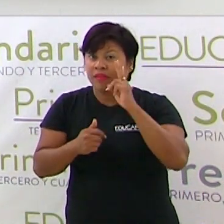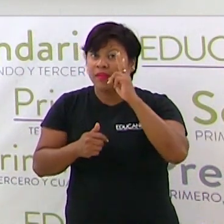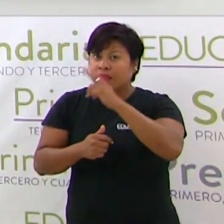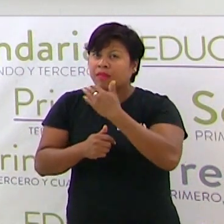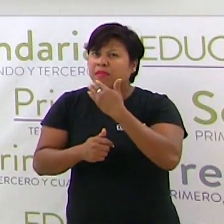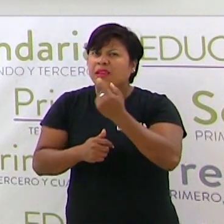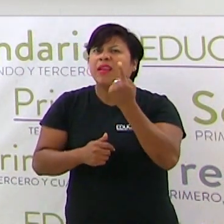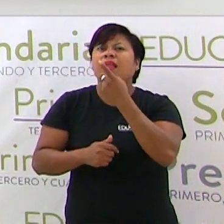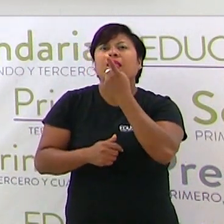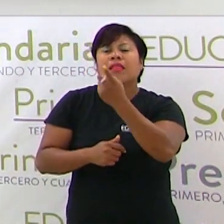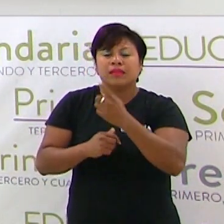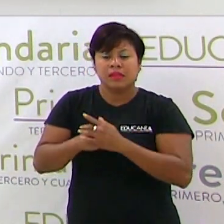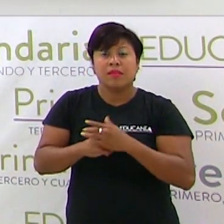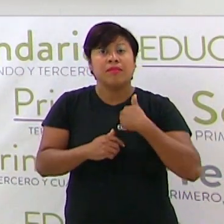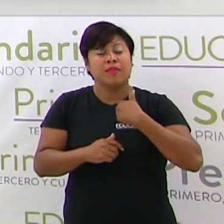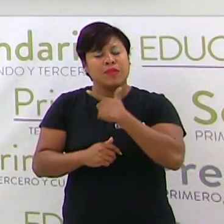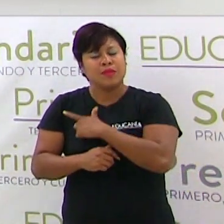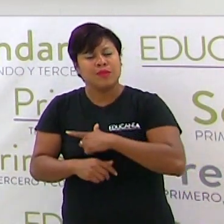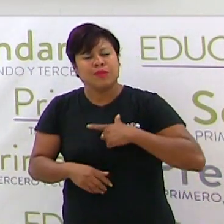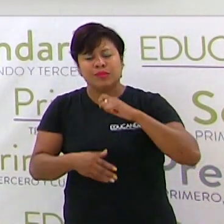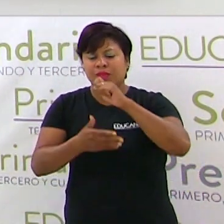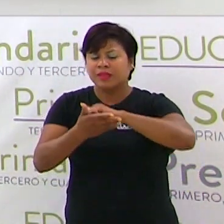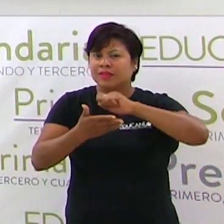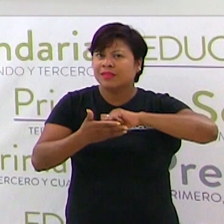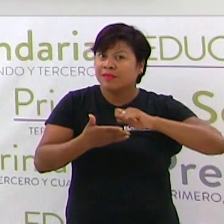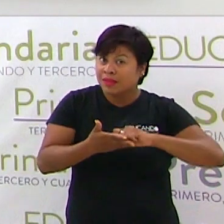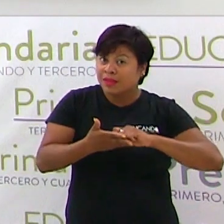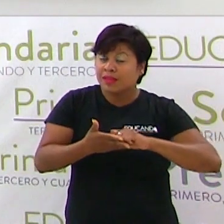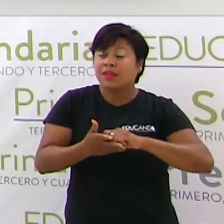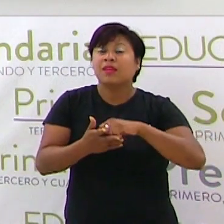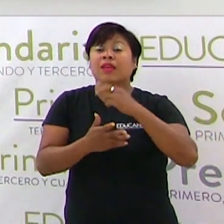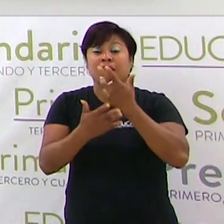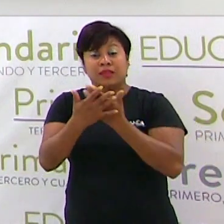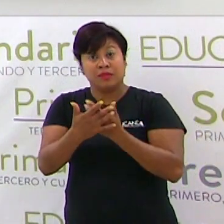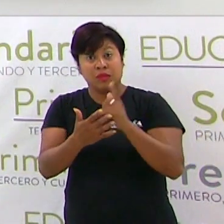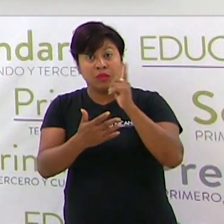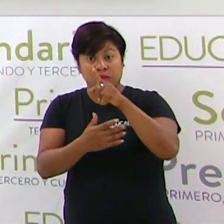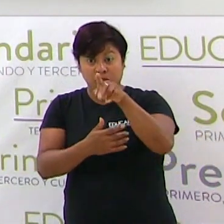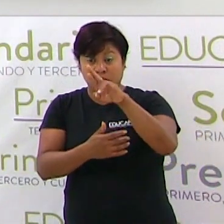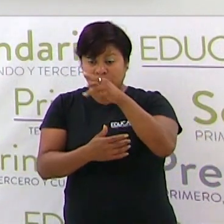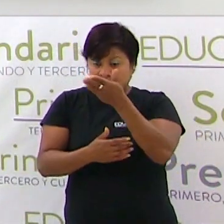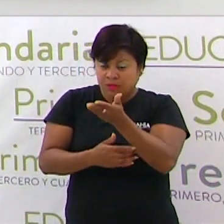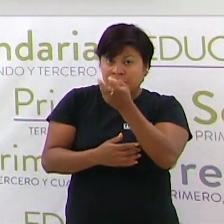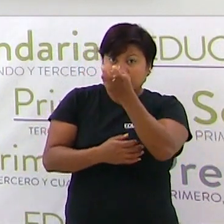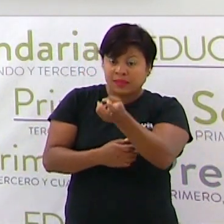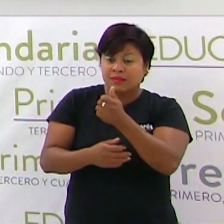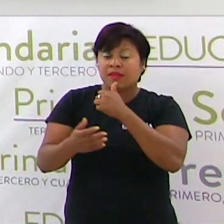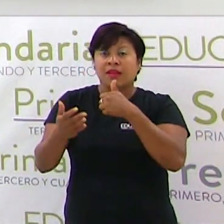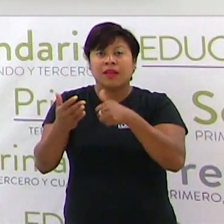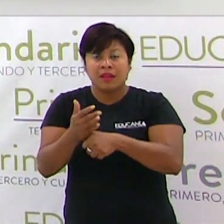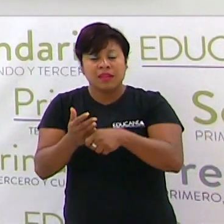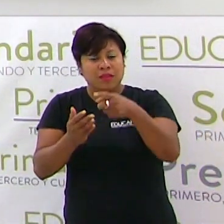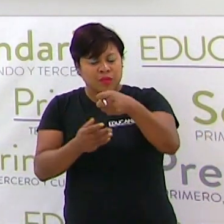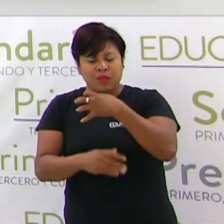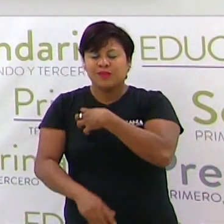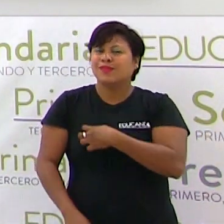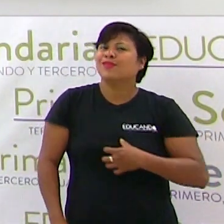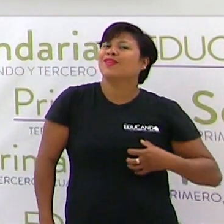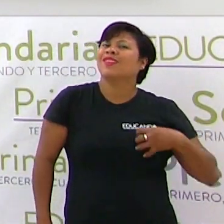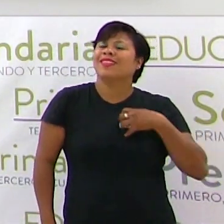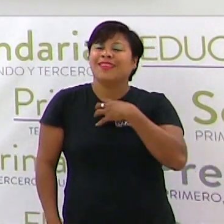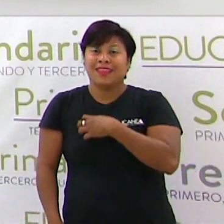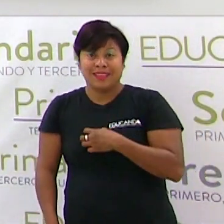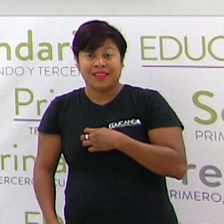que dice. Me da gusto escribirte. Espero que cuando recibas esta carta te encuentres contenta